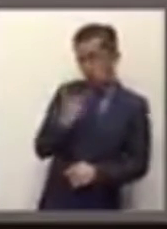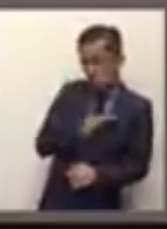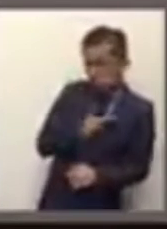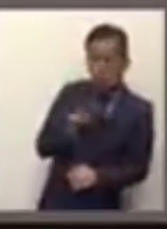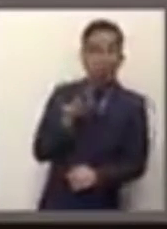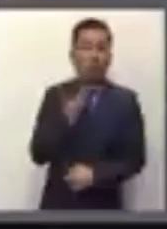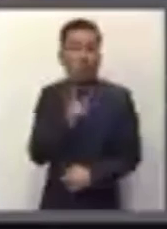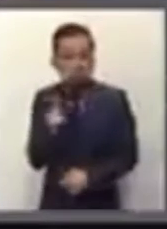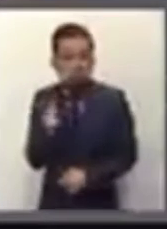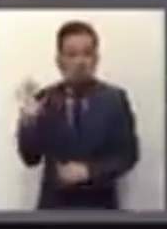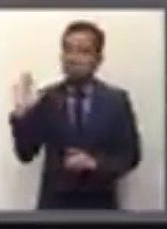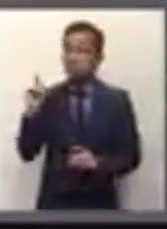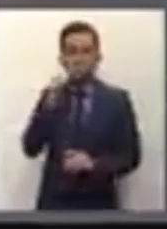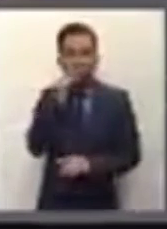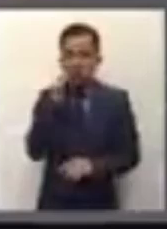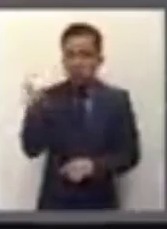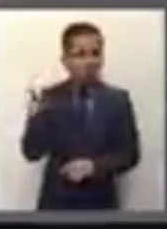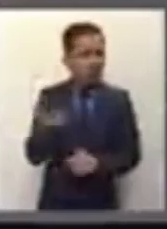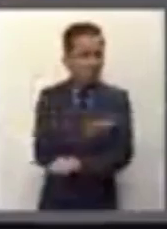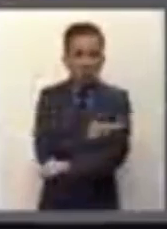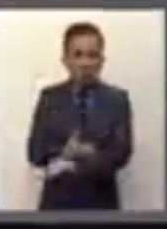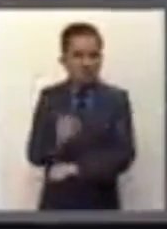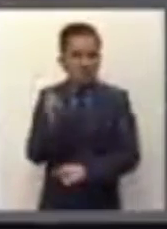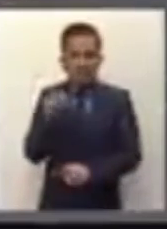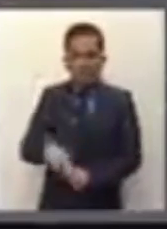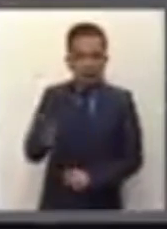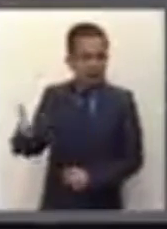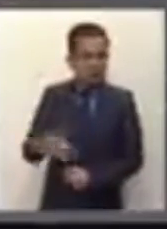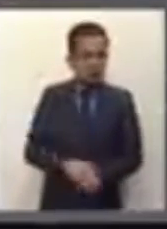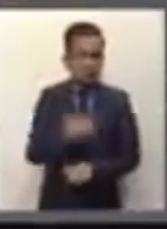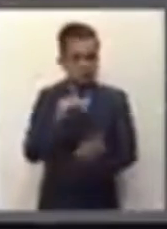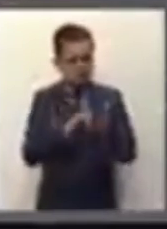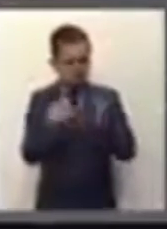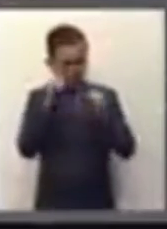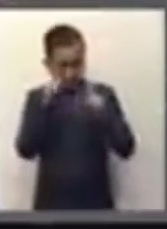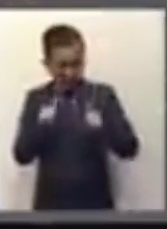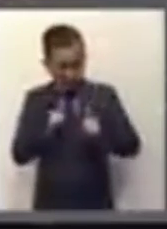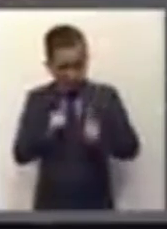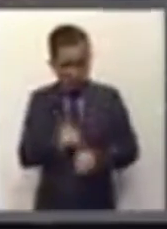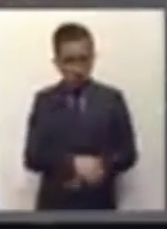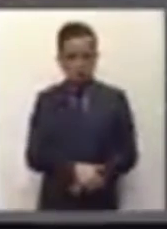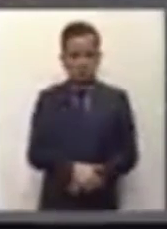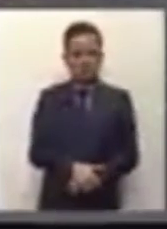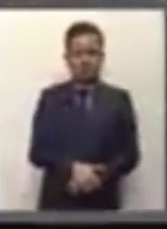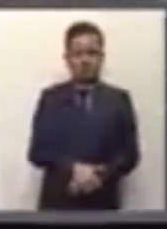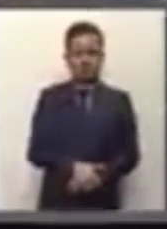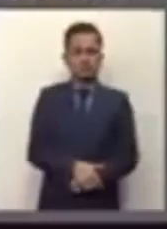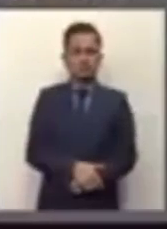pese, compañeros de Acción Nacional. Muchas gracias por su atención, compañeros y compañeras.